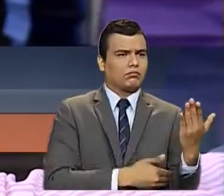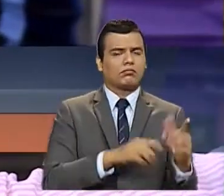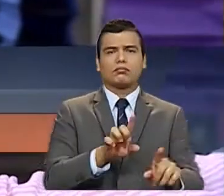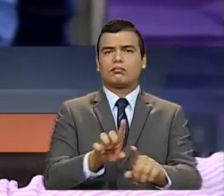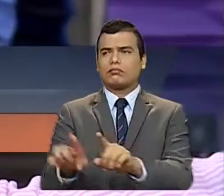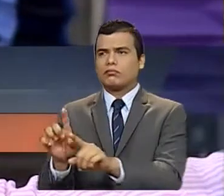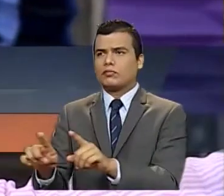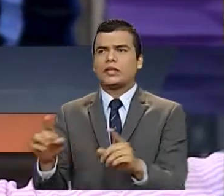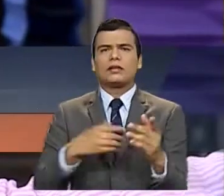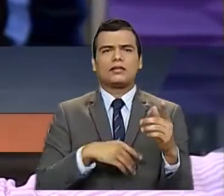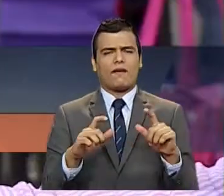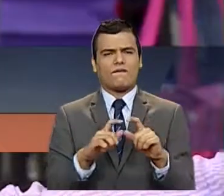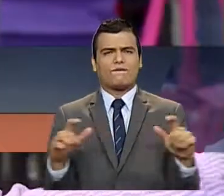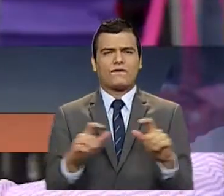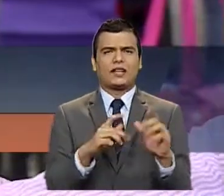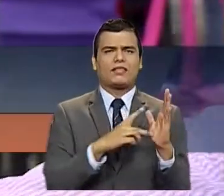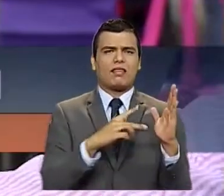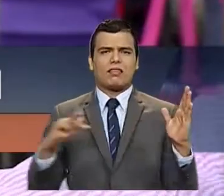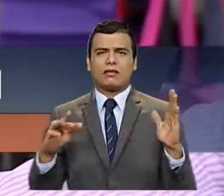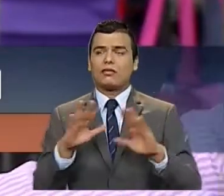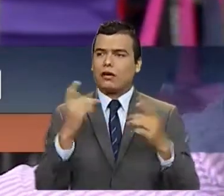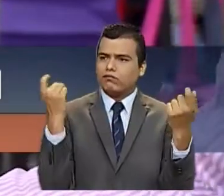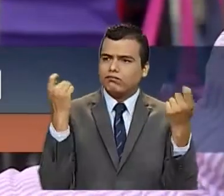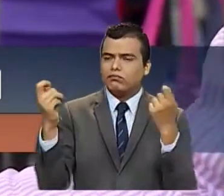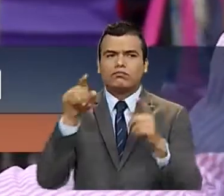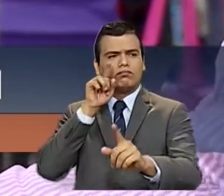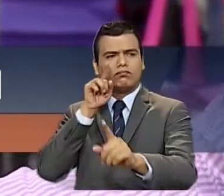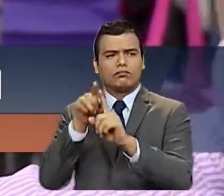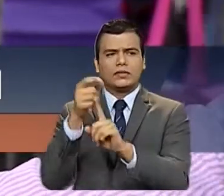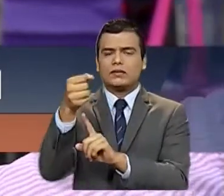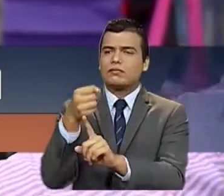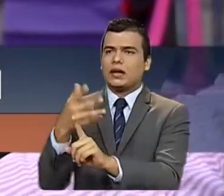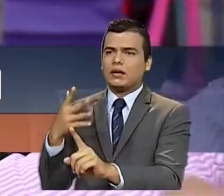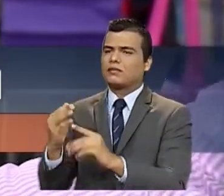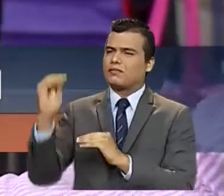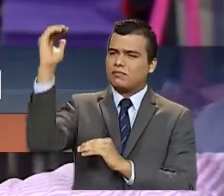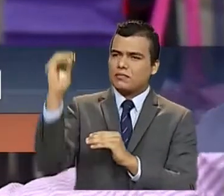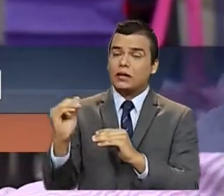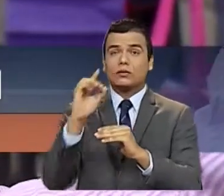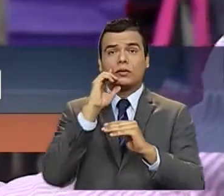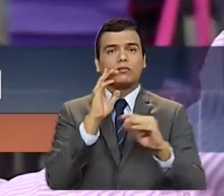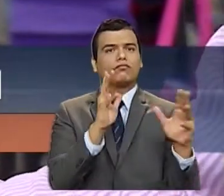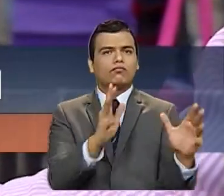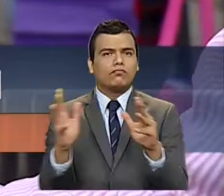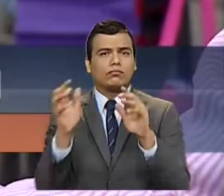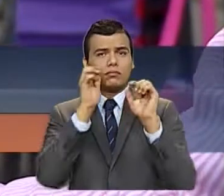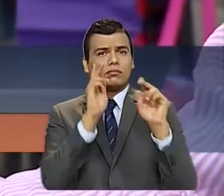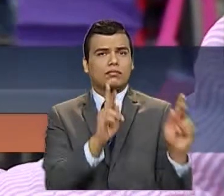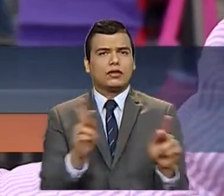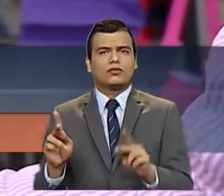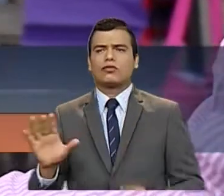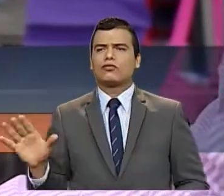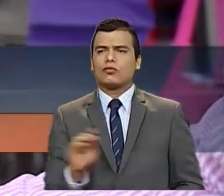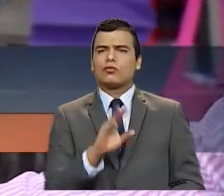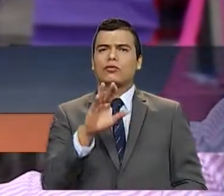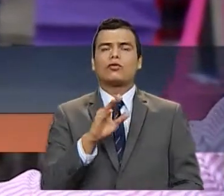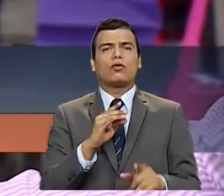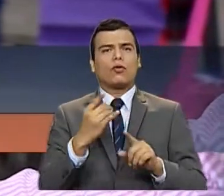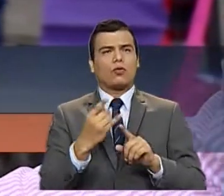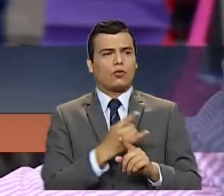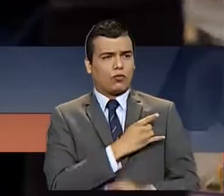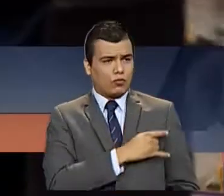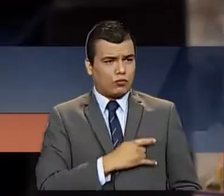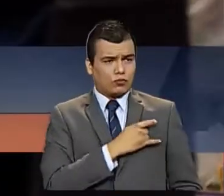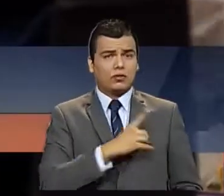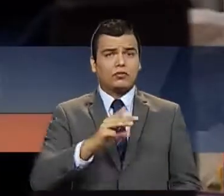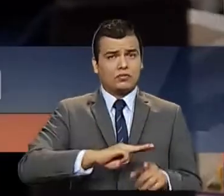ya llevamos un control. La idea es impactar lo menos posible y enseñarles directamente a los usuarios del sistema de que sí podemos